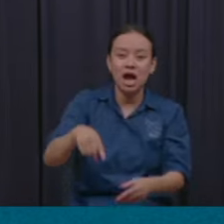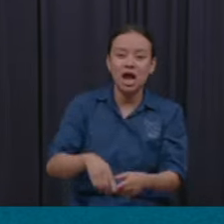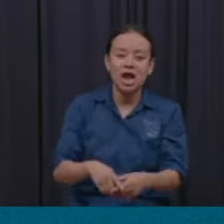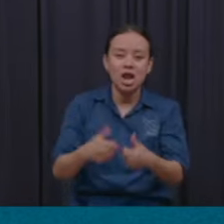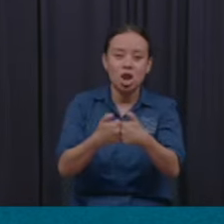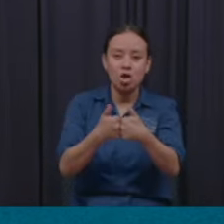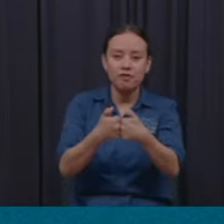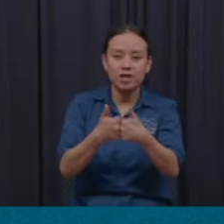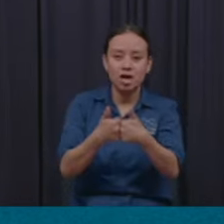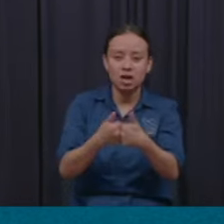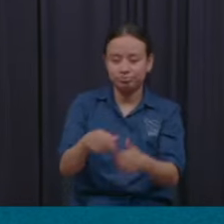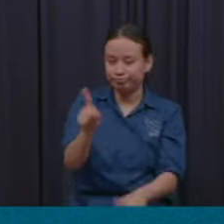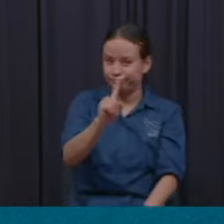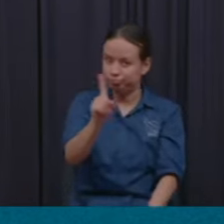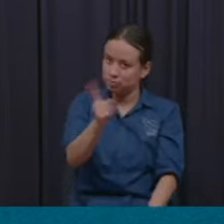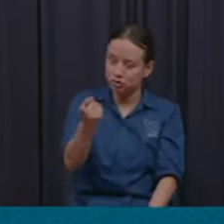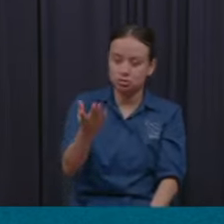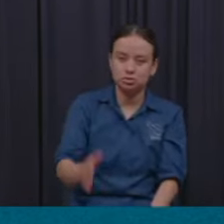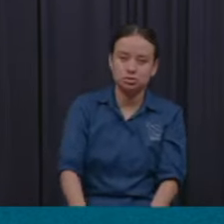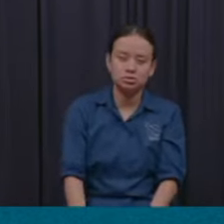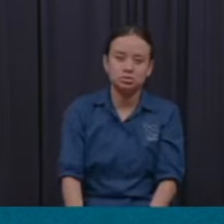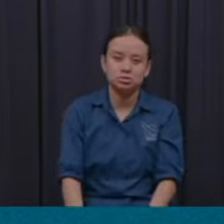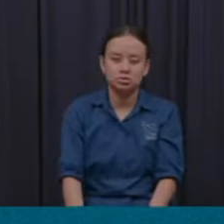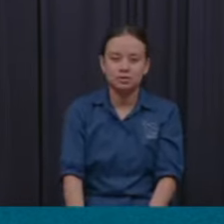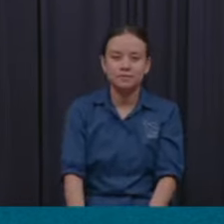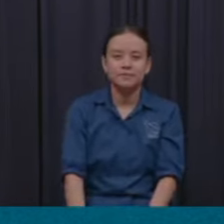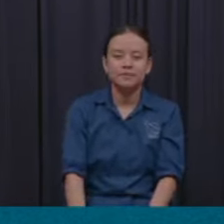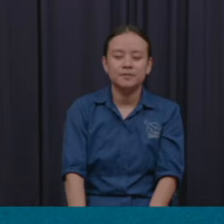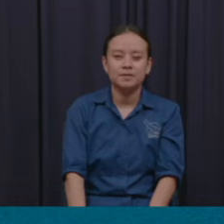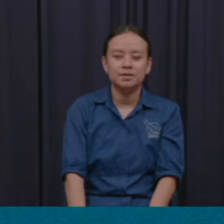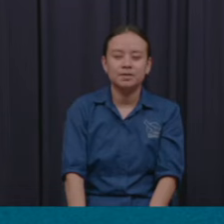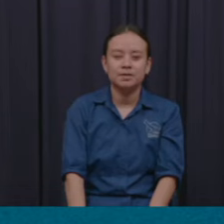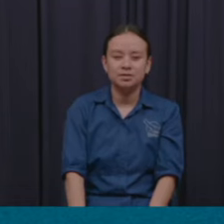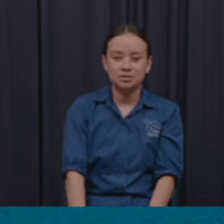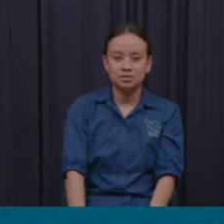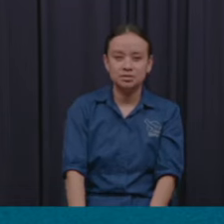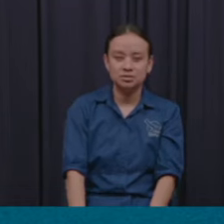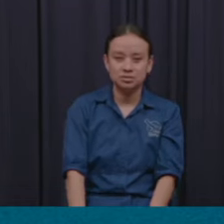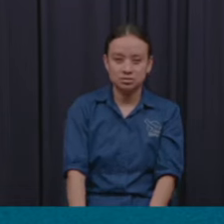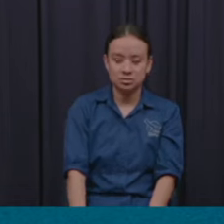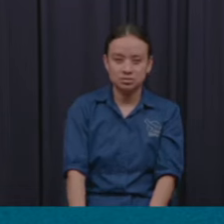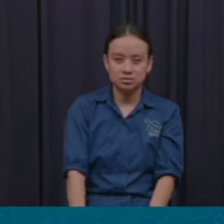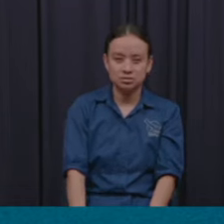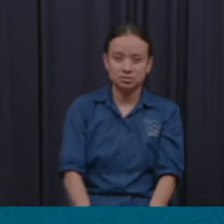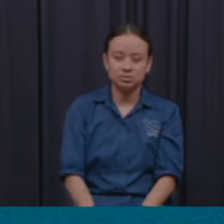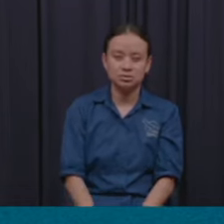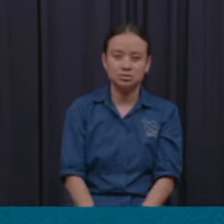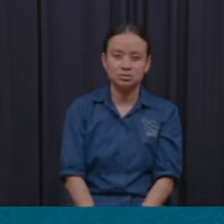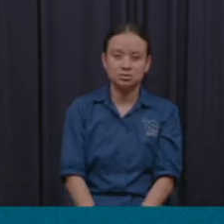¿Qué hace ahí teniendo todo eso? A su nombre, hermanos.